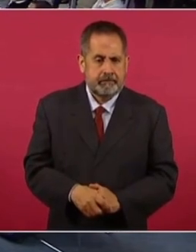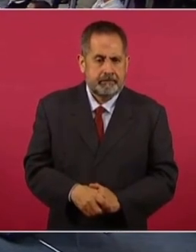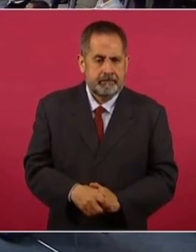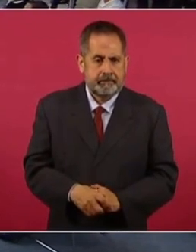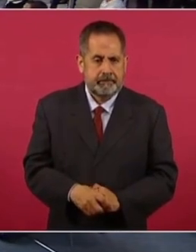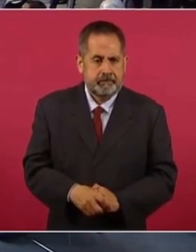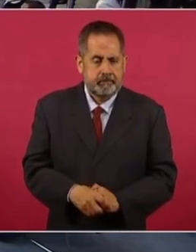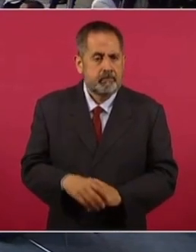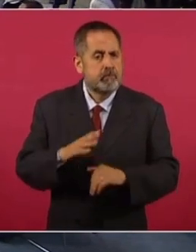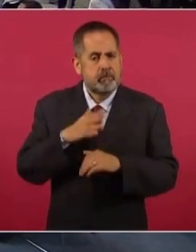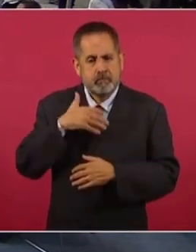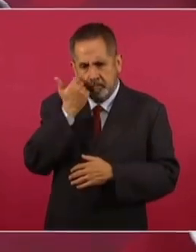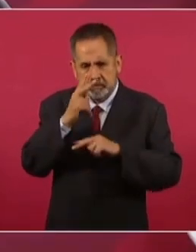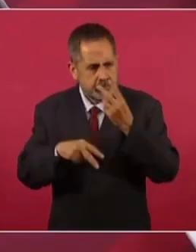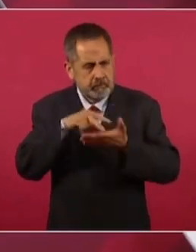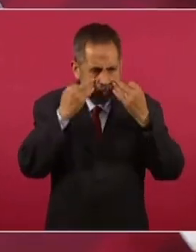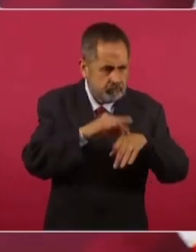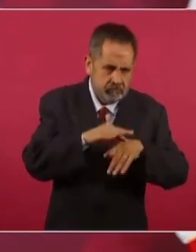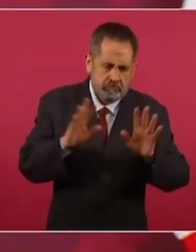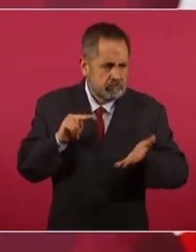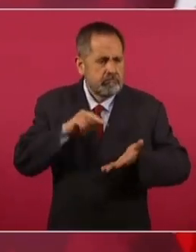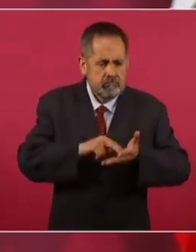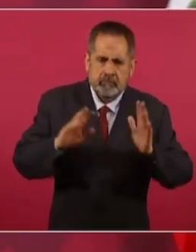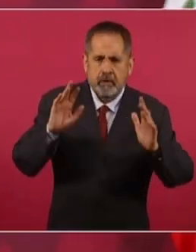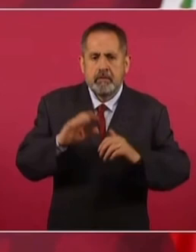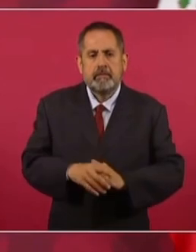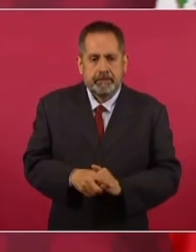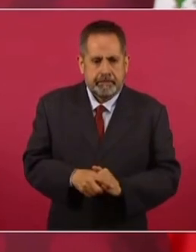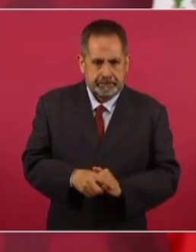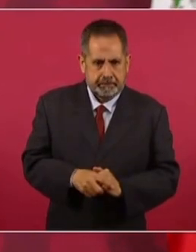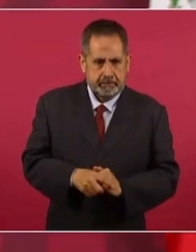Porque quería yo ir a constatar cómo va el avance del trabajo.